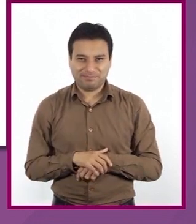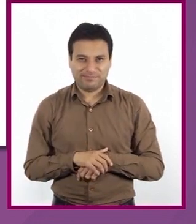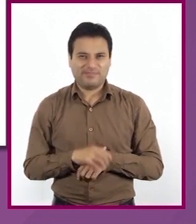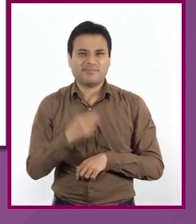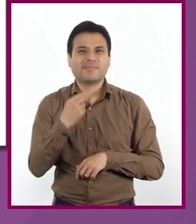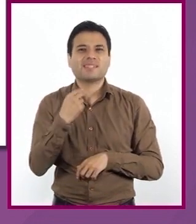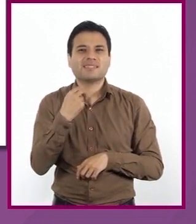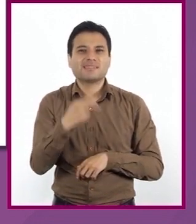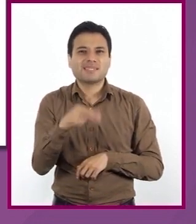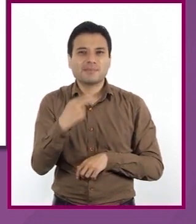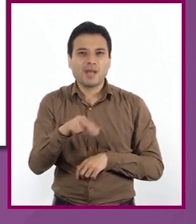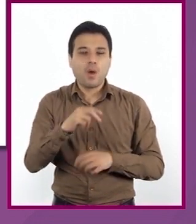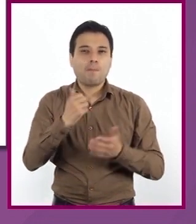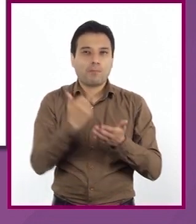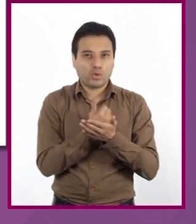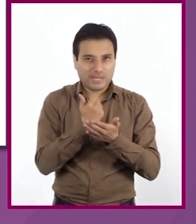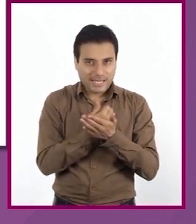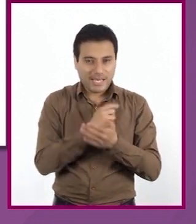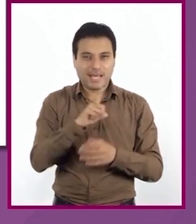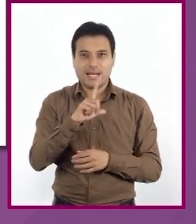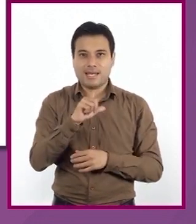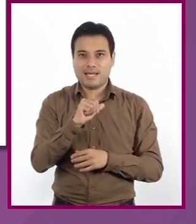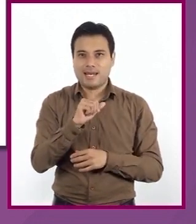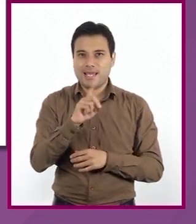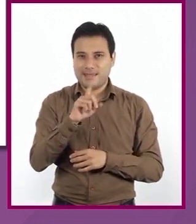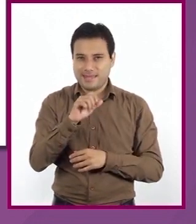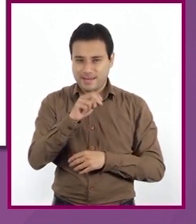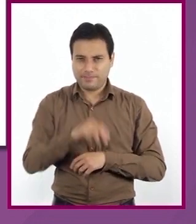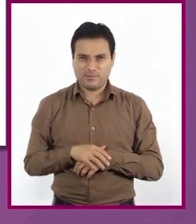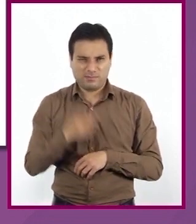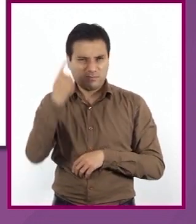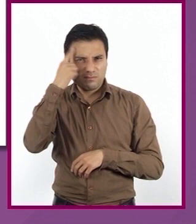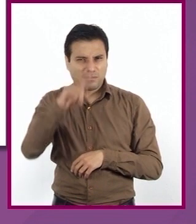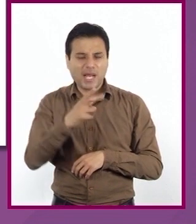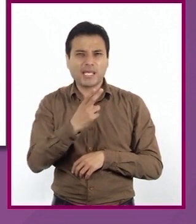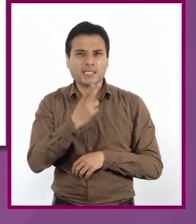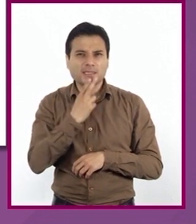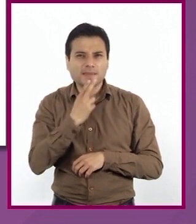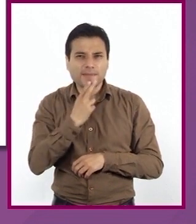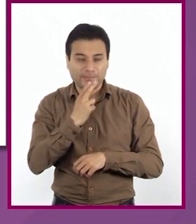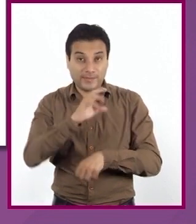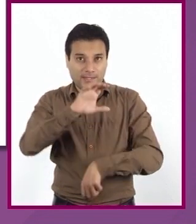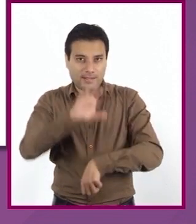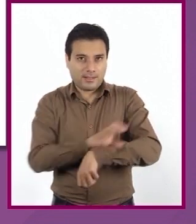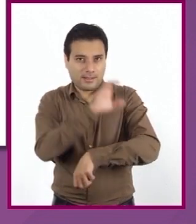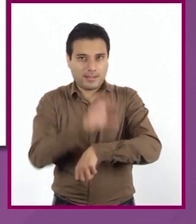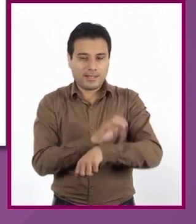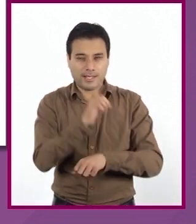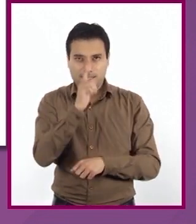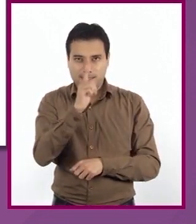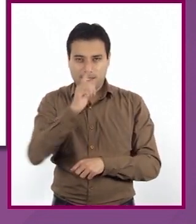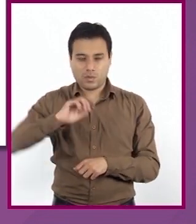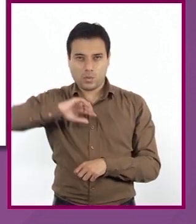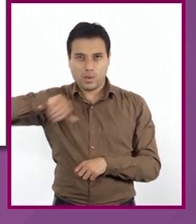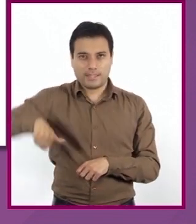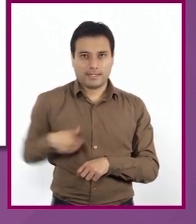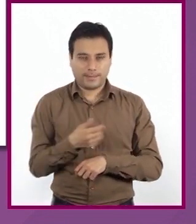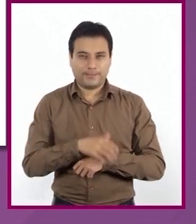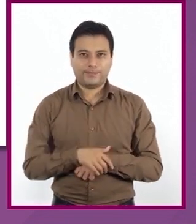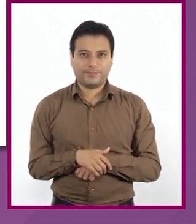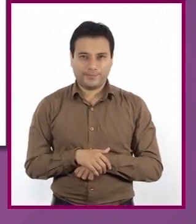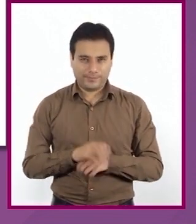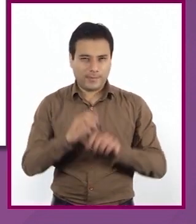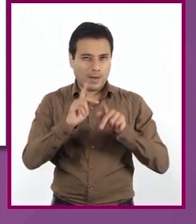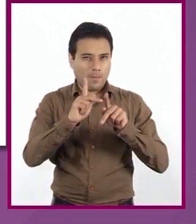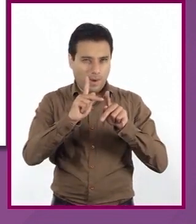conocido como botella de Leyden, utilizado en aquella época para acumular electricidad. Vamos a hacer una